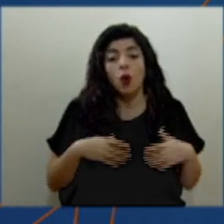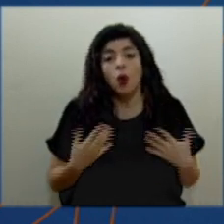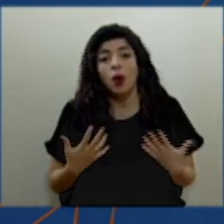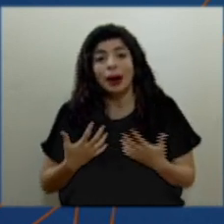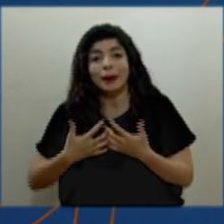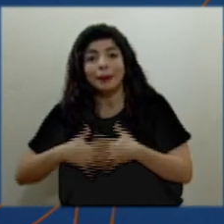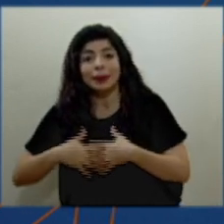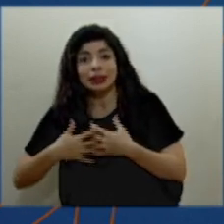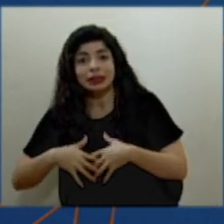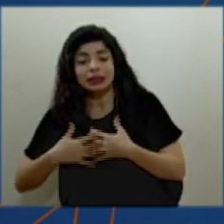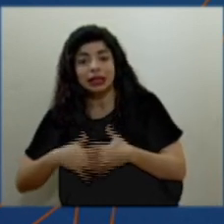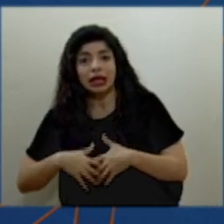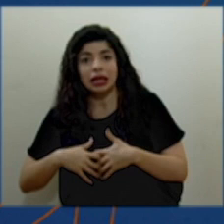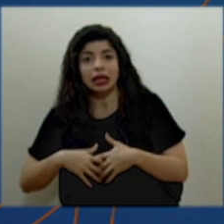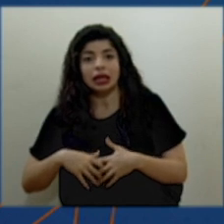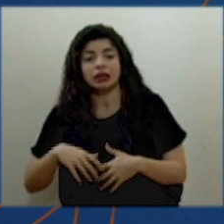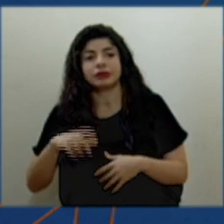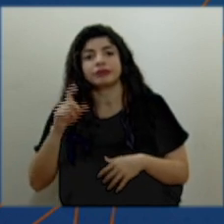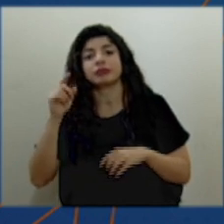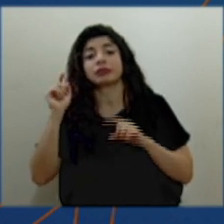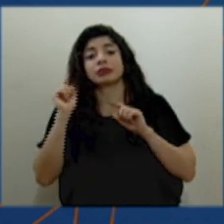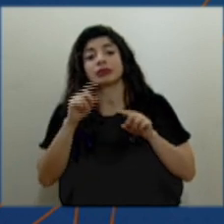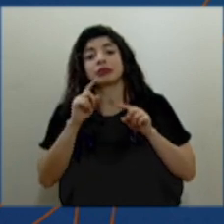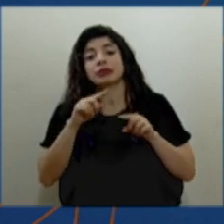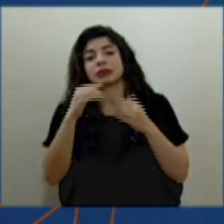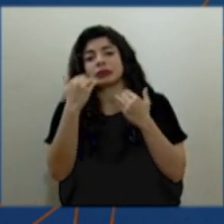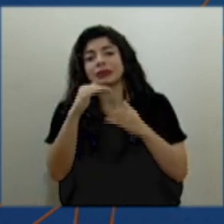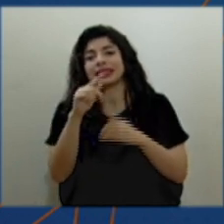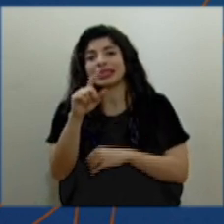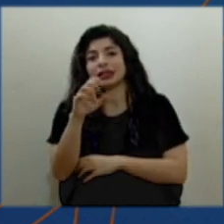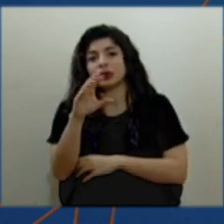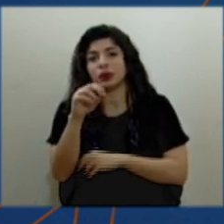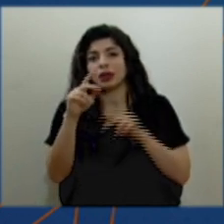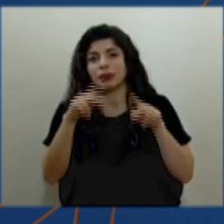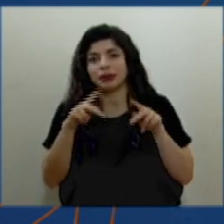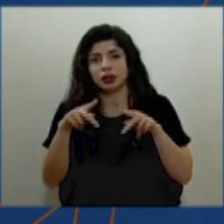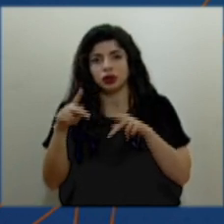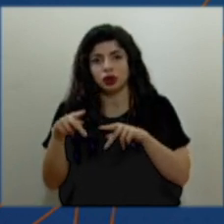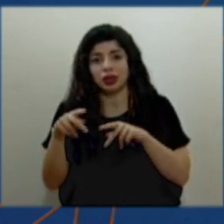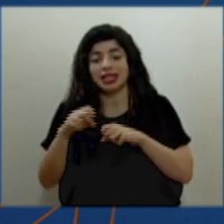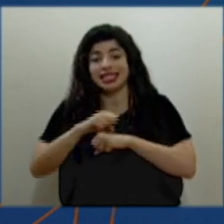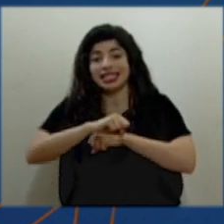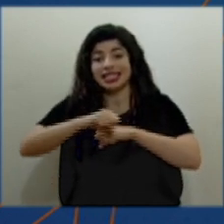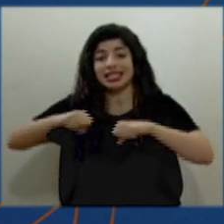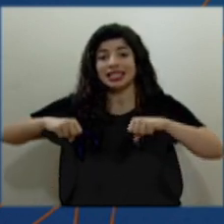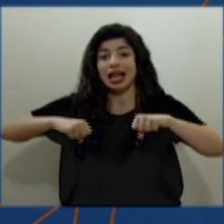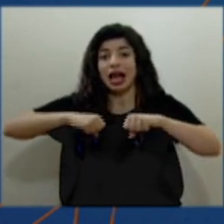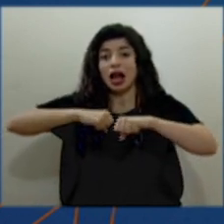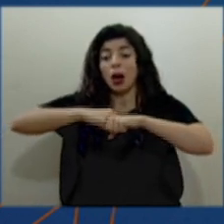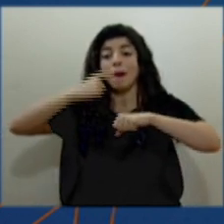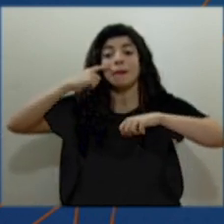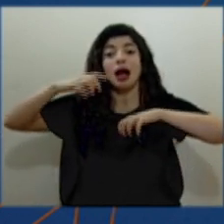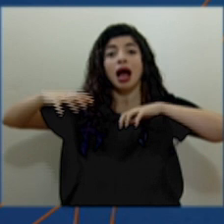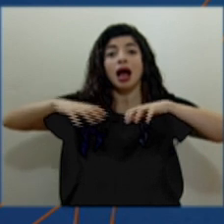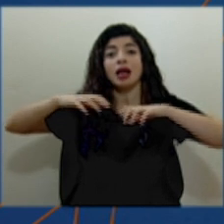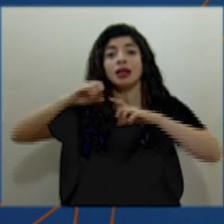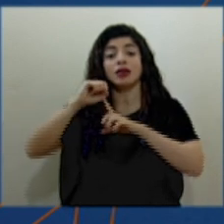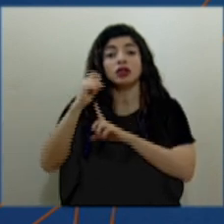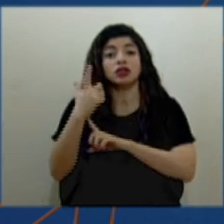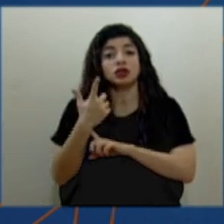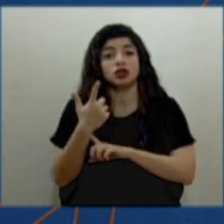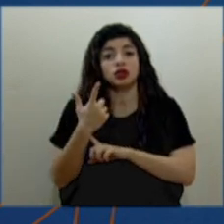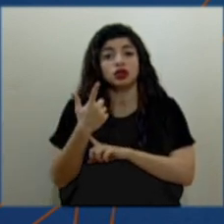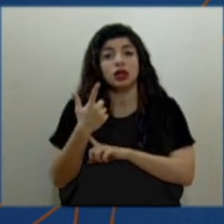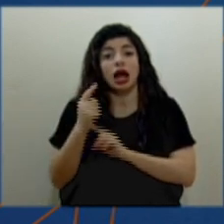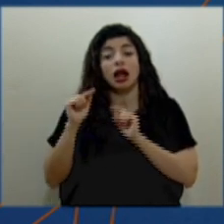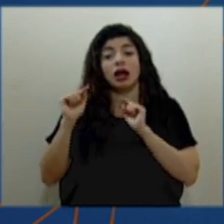empresariales tendrán un aforo máximo de 150 personas, los salones de eventos sociales